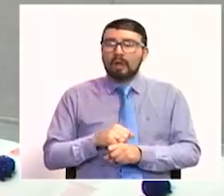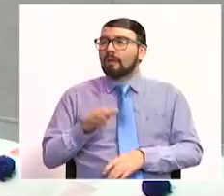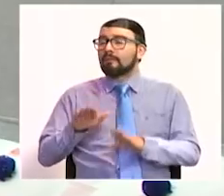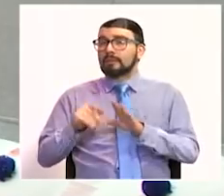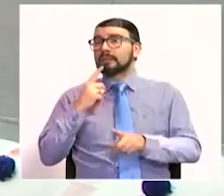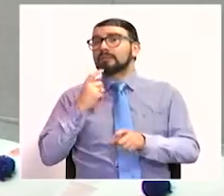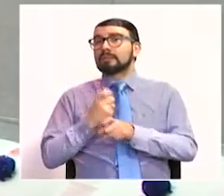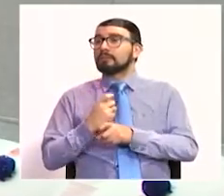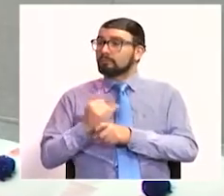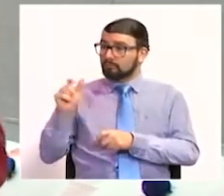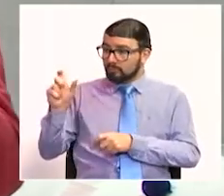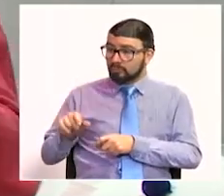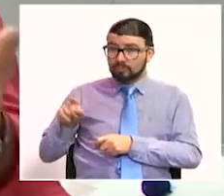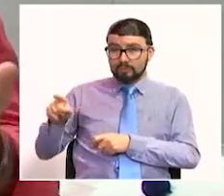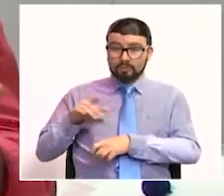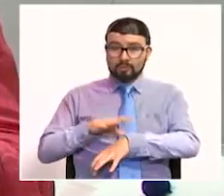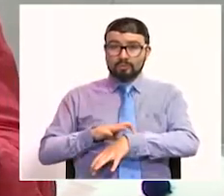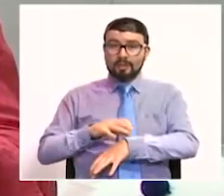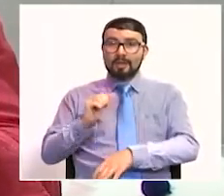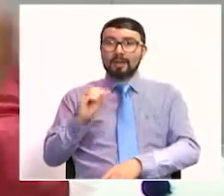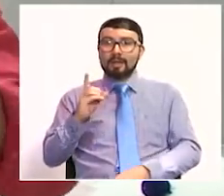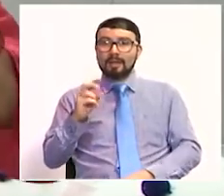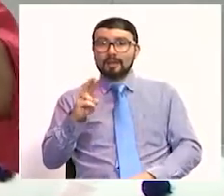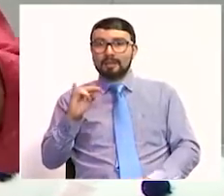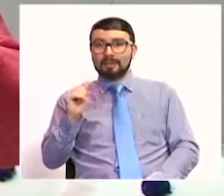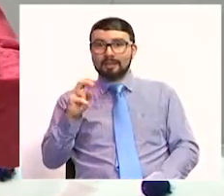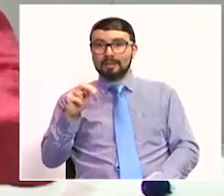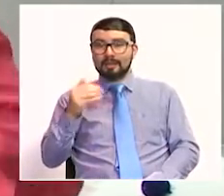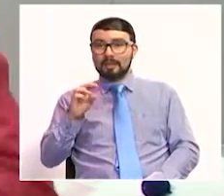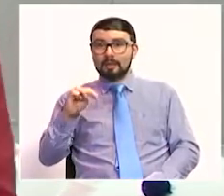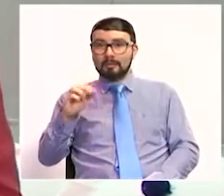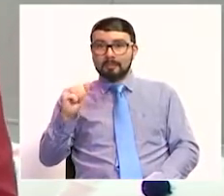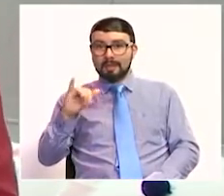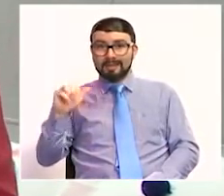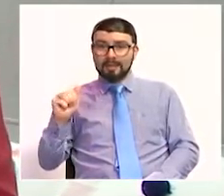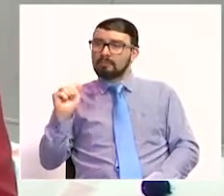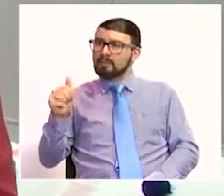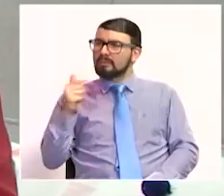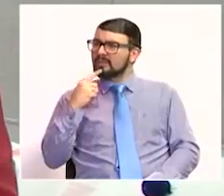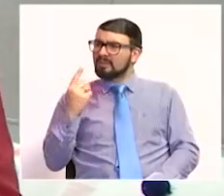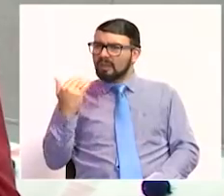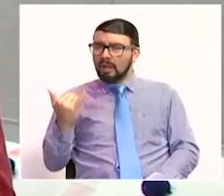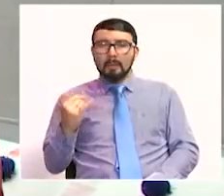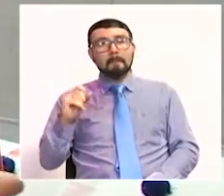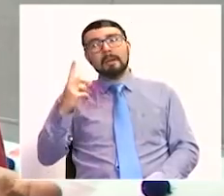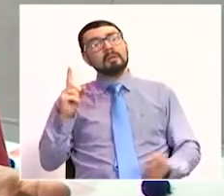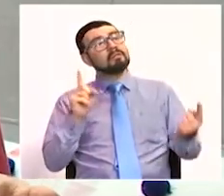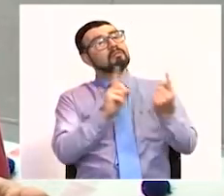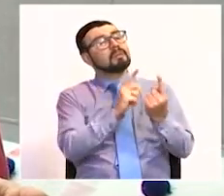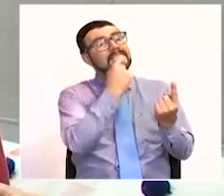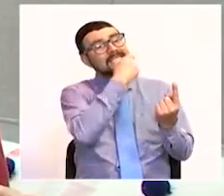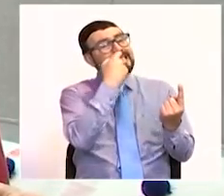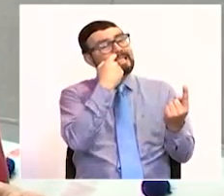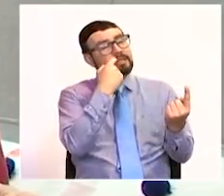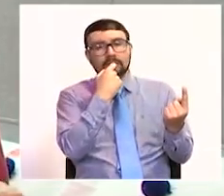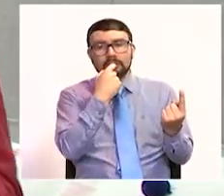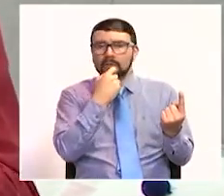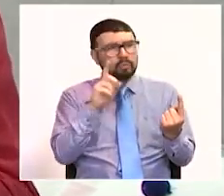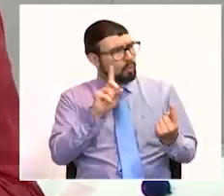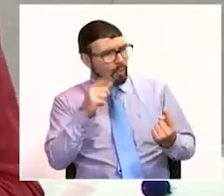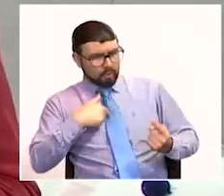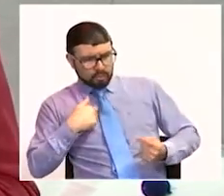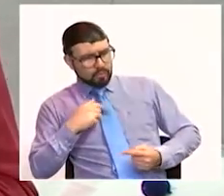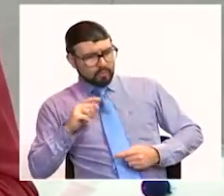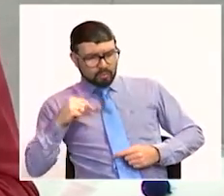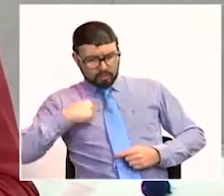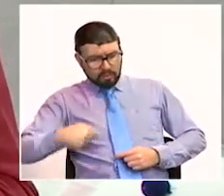Adriana Maya, cuando el paciente está en la sala de espera y la primera persona que los llama es la odontóloga. No, pero es que yo vengo por un lupus, yo vengo